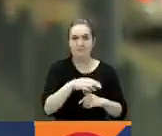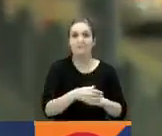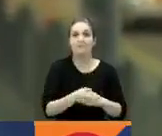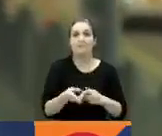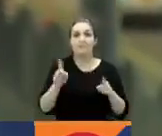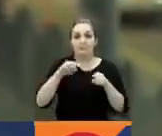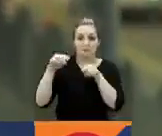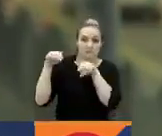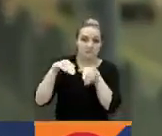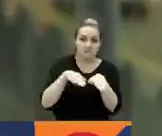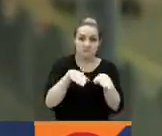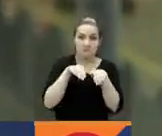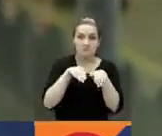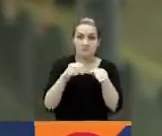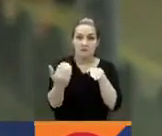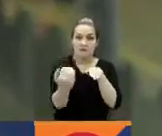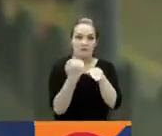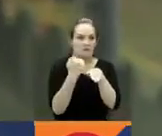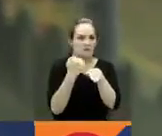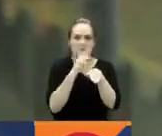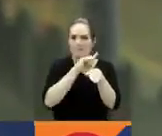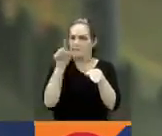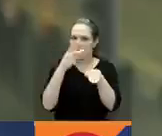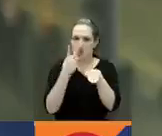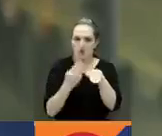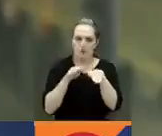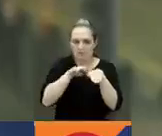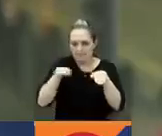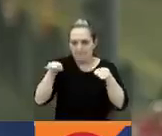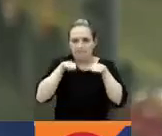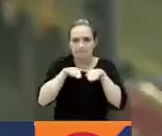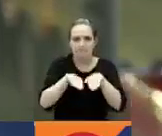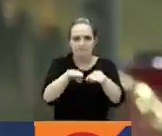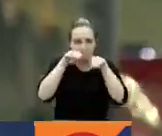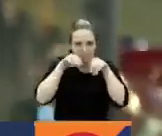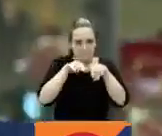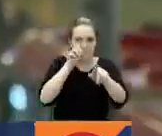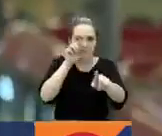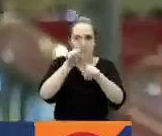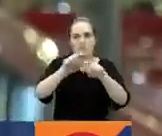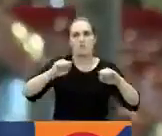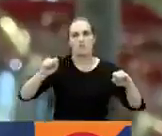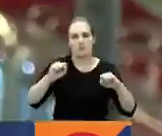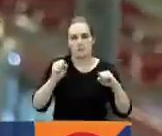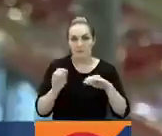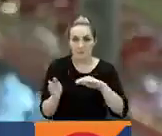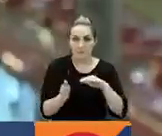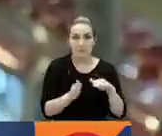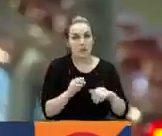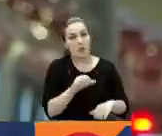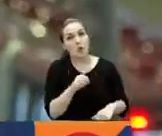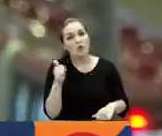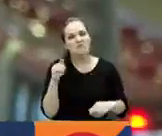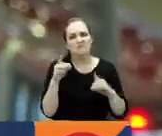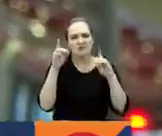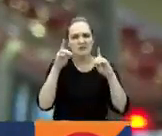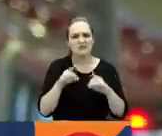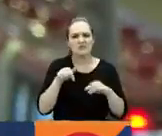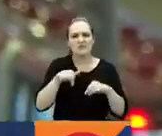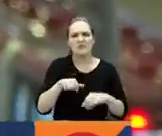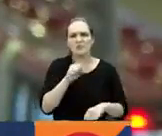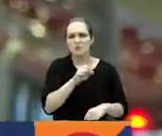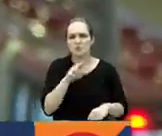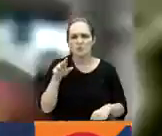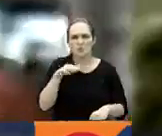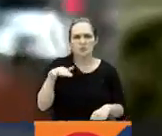para la entrada hacia la capital para facilitar el ingreso de los vehículos. Otra de las medidas de las autoridades aquí en la autopista,